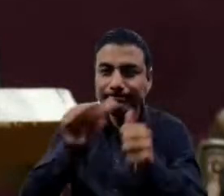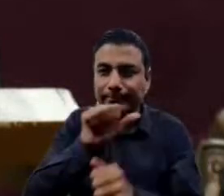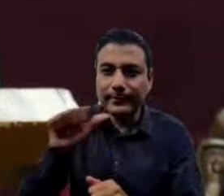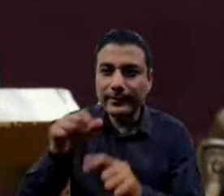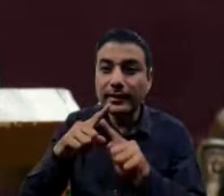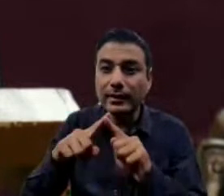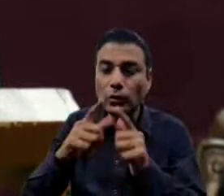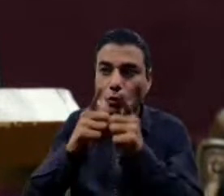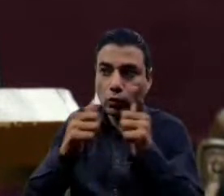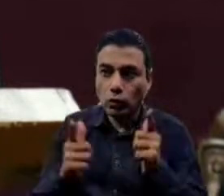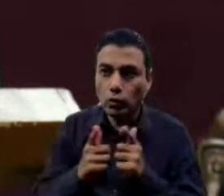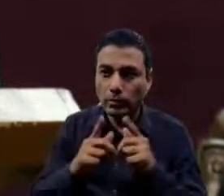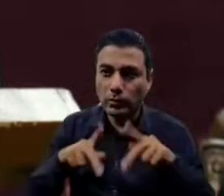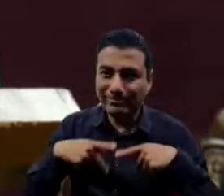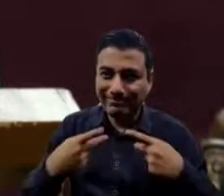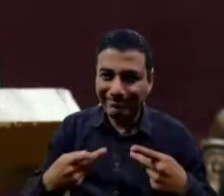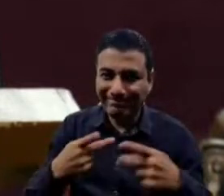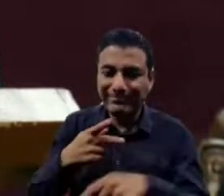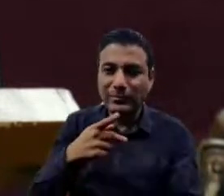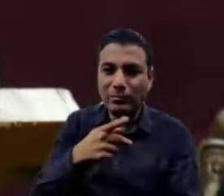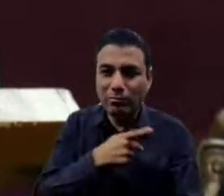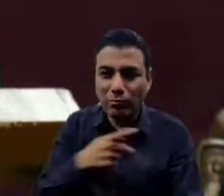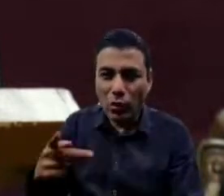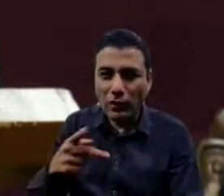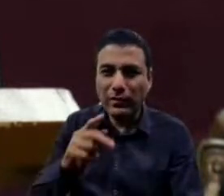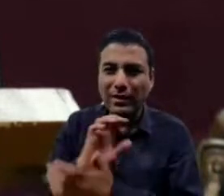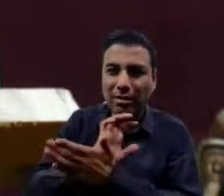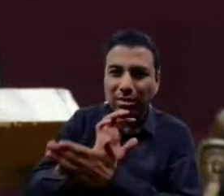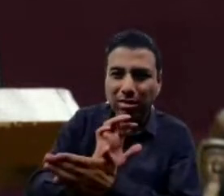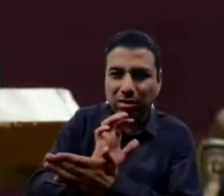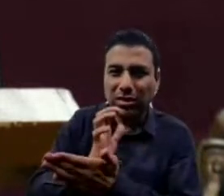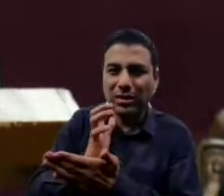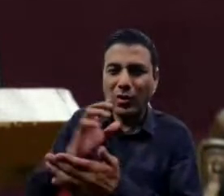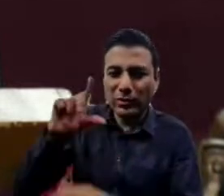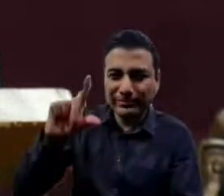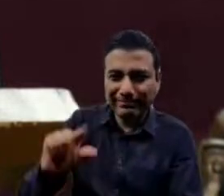en situación de pobreza, marginación o vulnerabilidad.